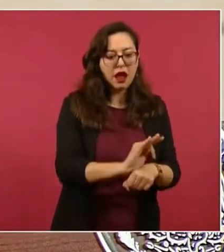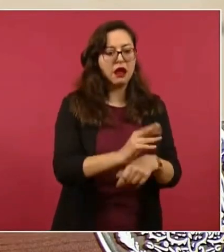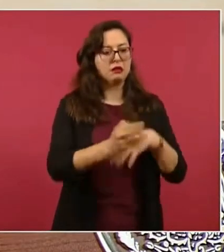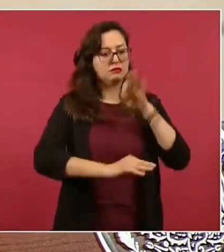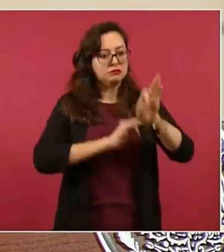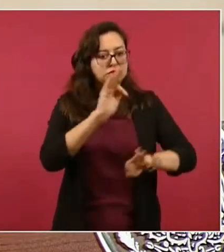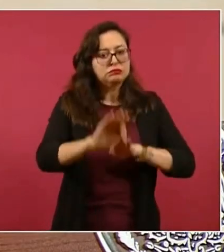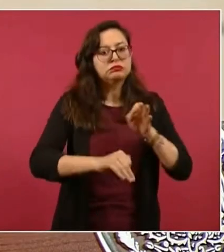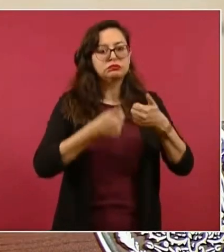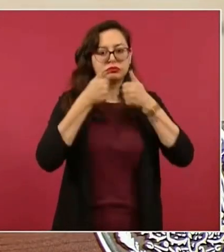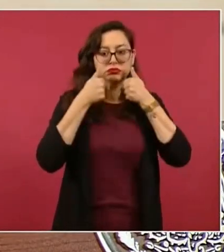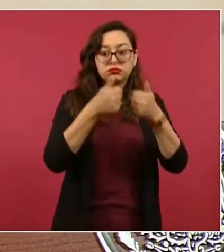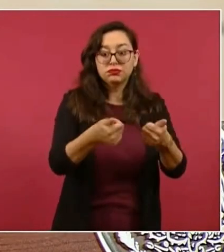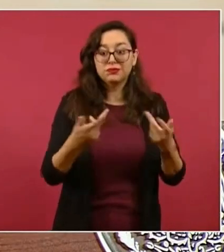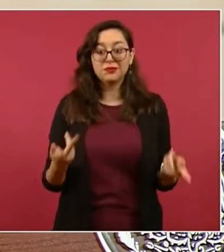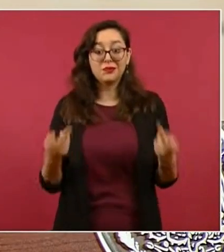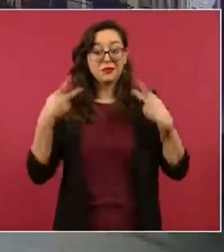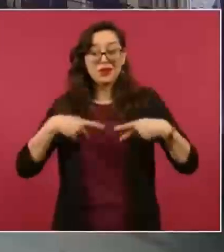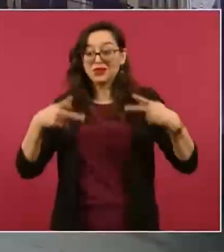Todos.